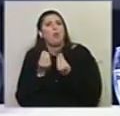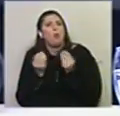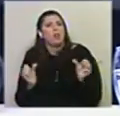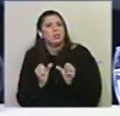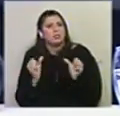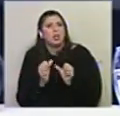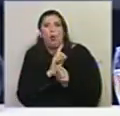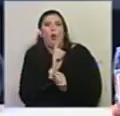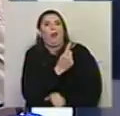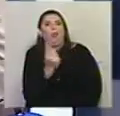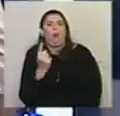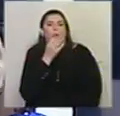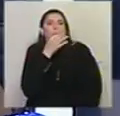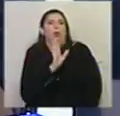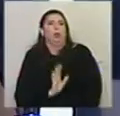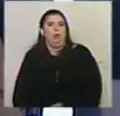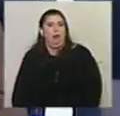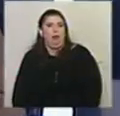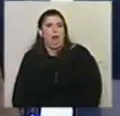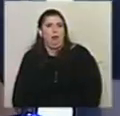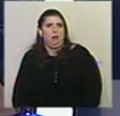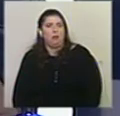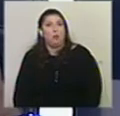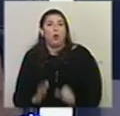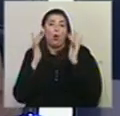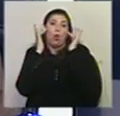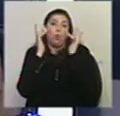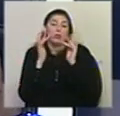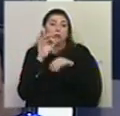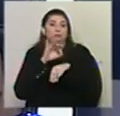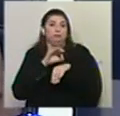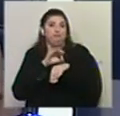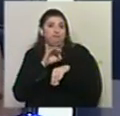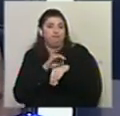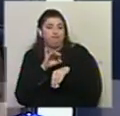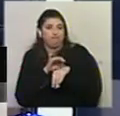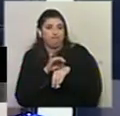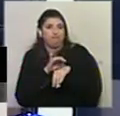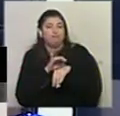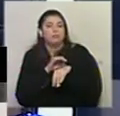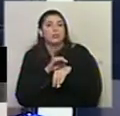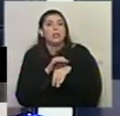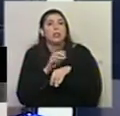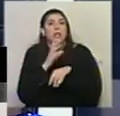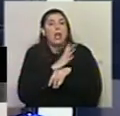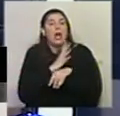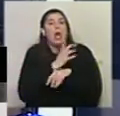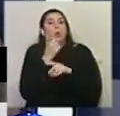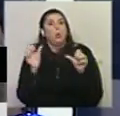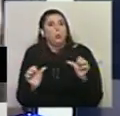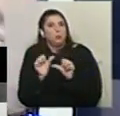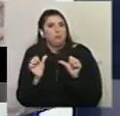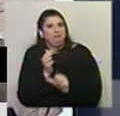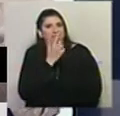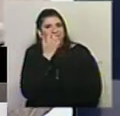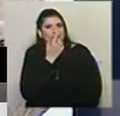quiera? Bueno, con la educación médica pasa un hecho que es bastante interesante